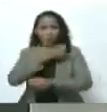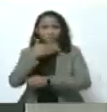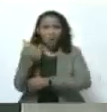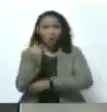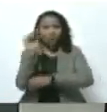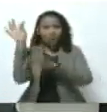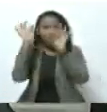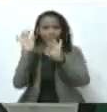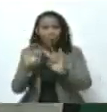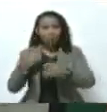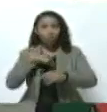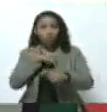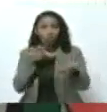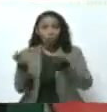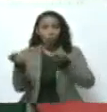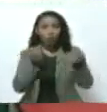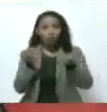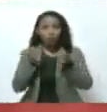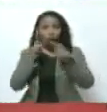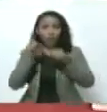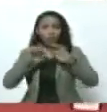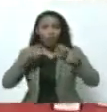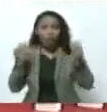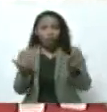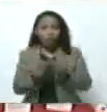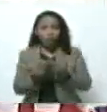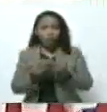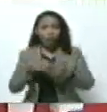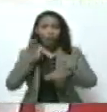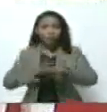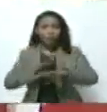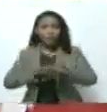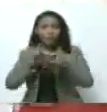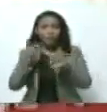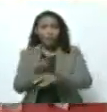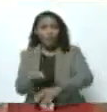que tenemos para controlar esta pandemia, que ha sido la peor